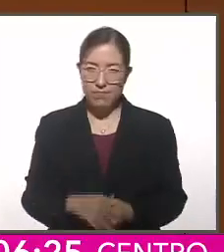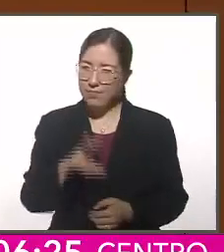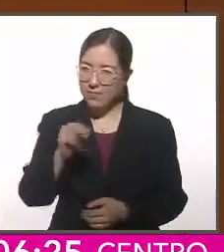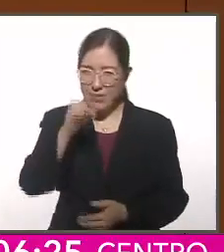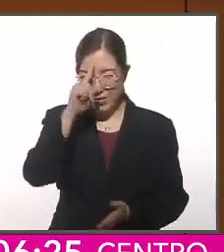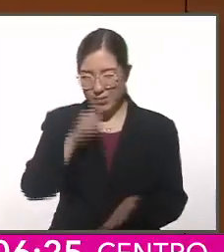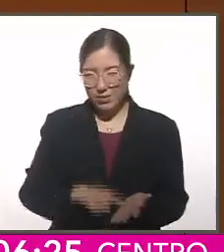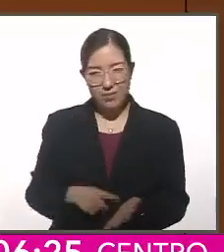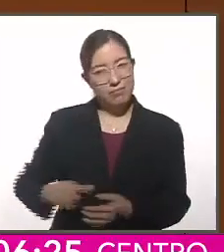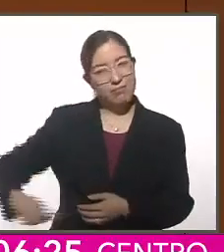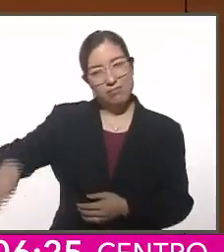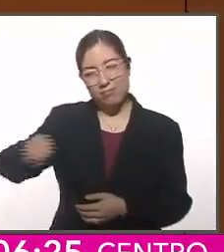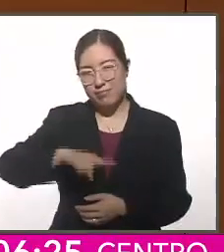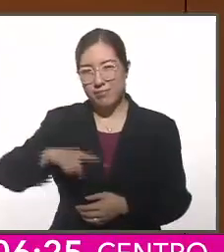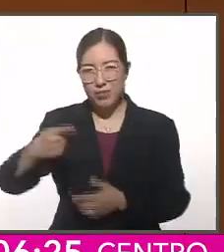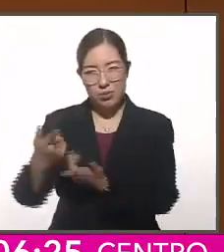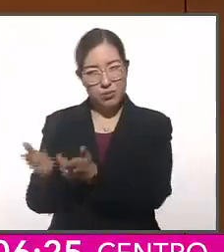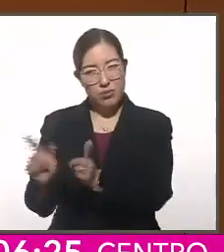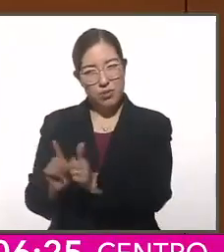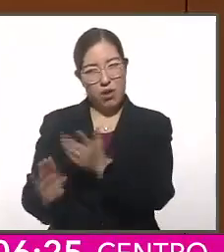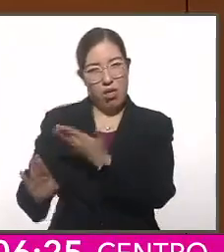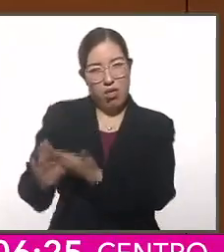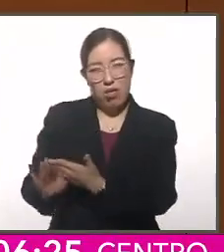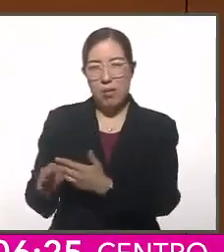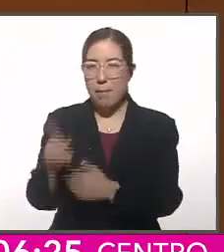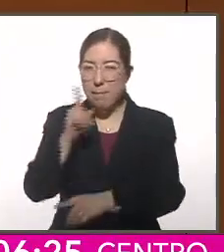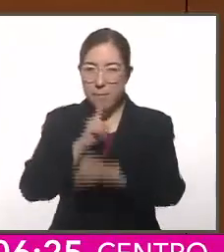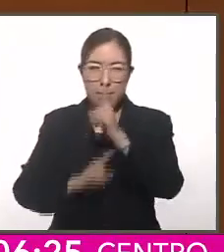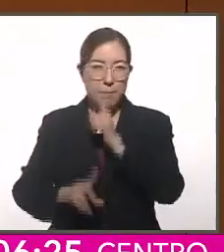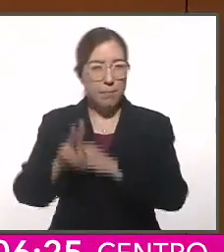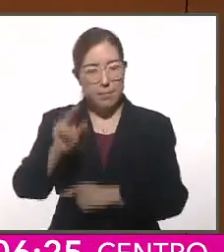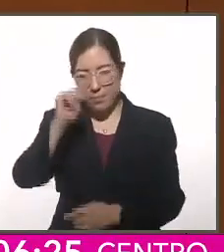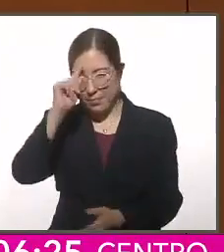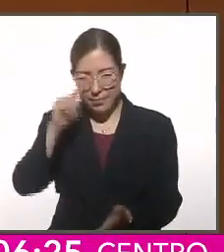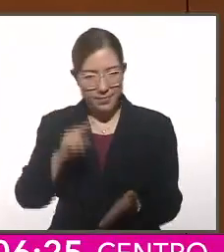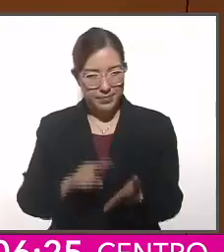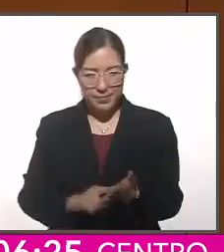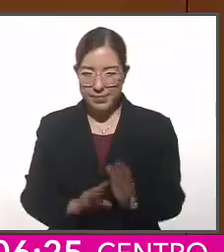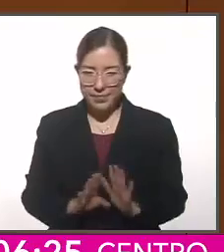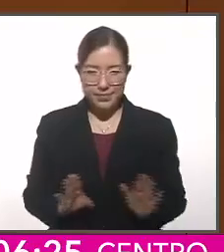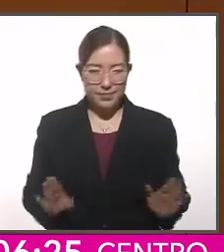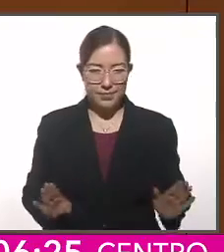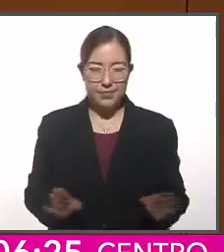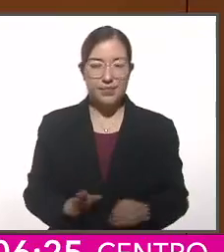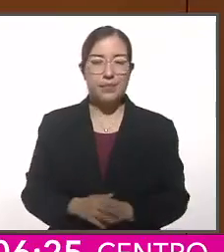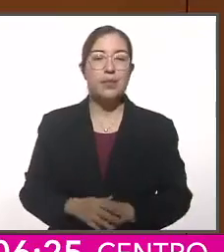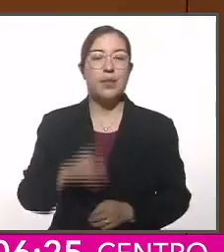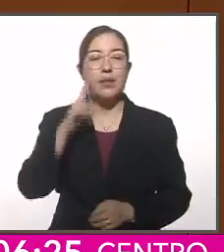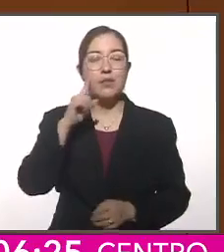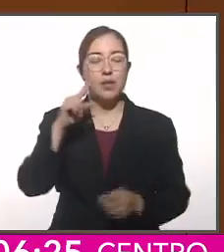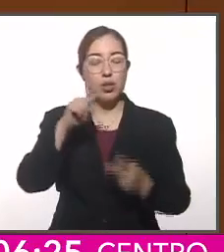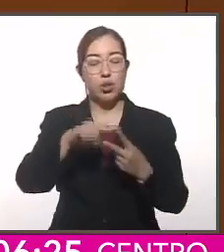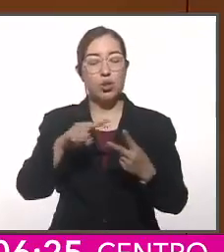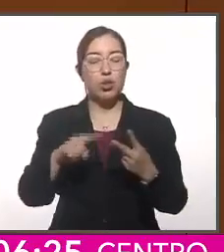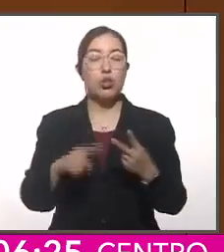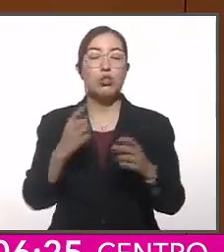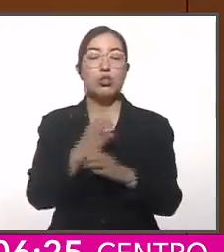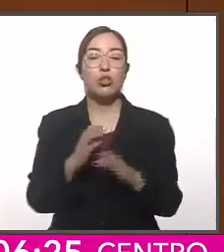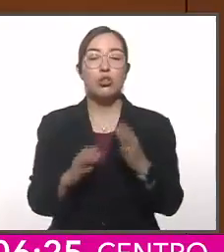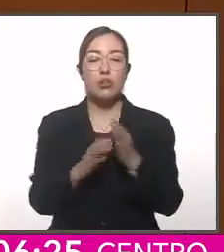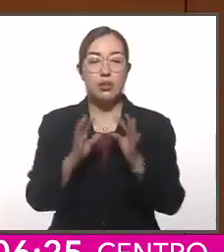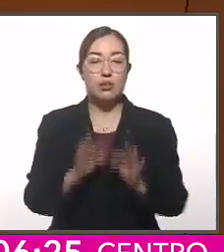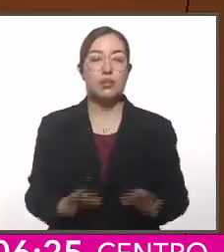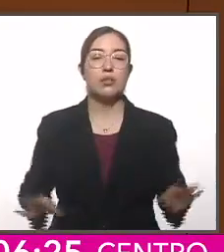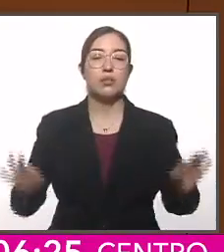las mentirotas de la oposición. No se engañen. Miren, son dos elementos claros los